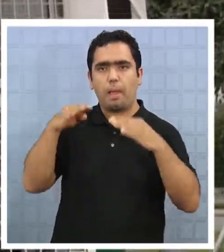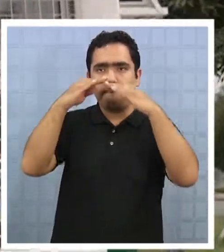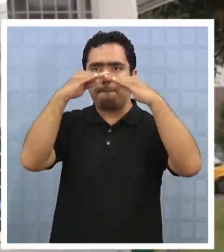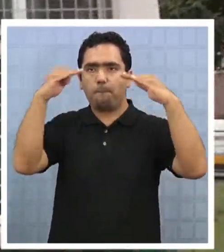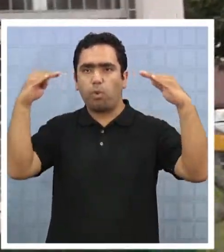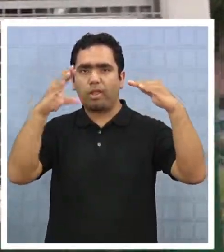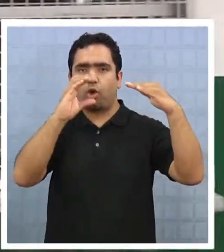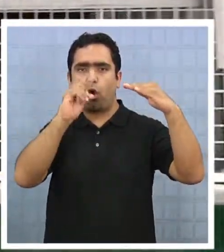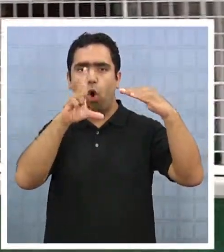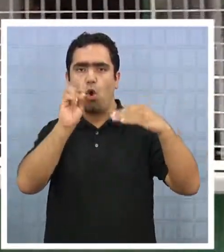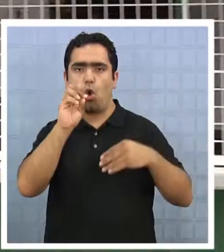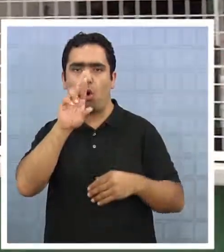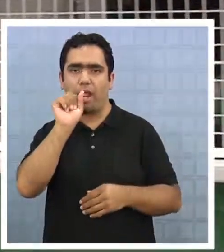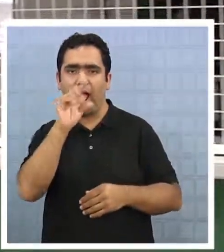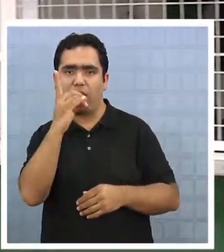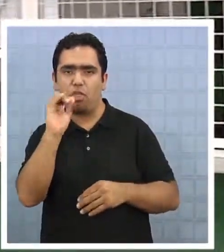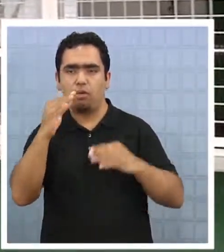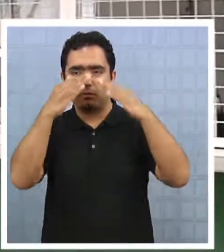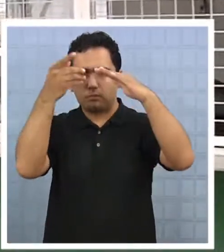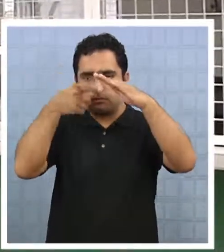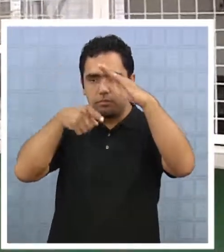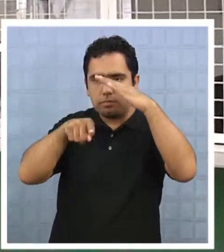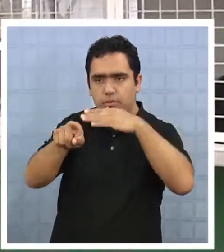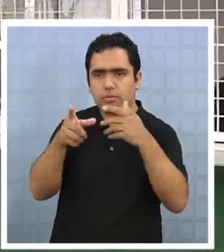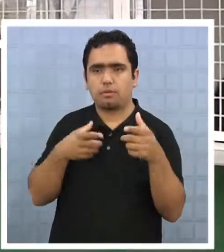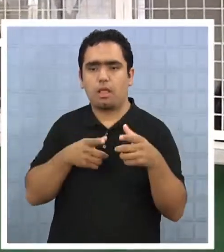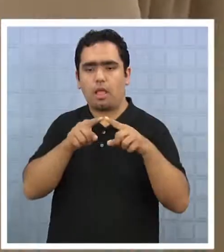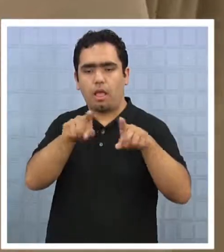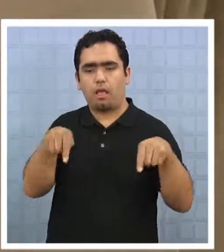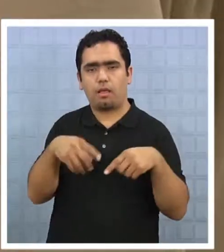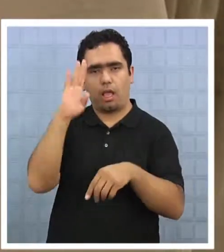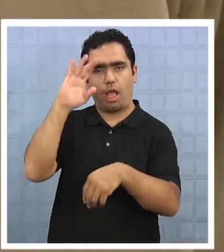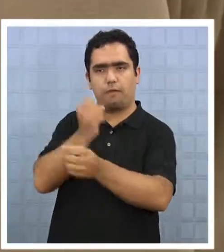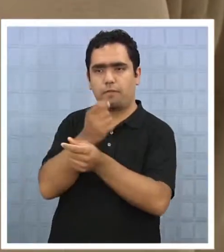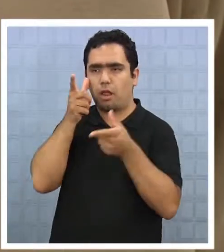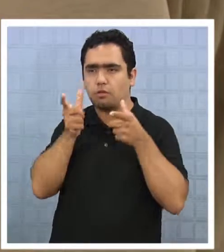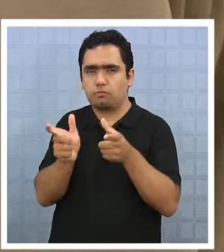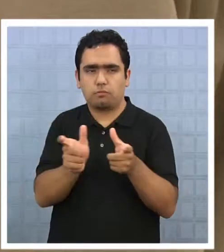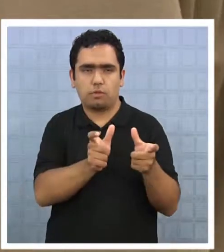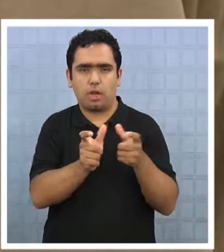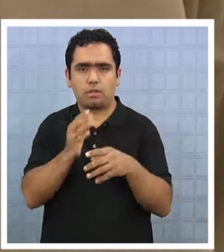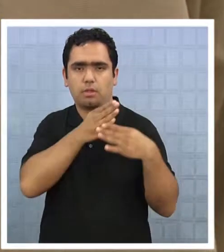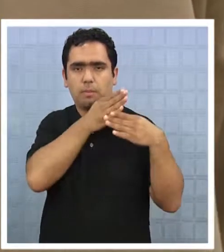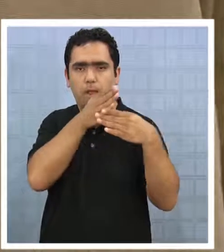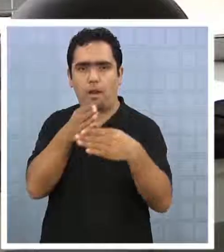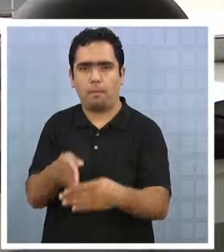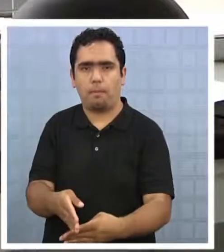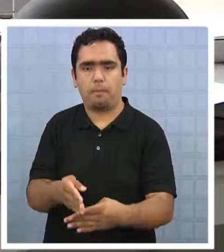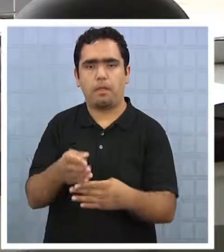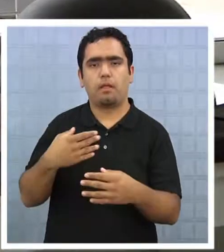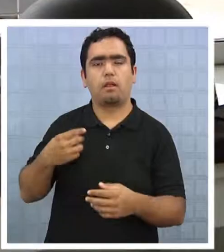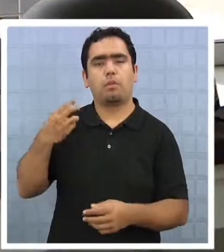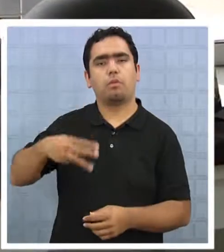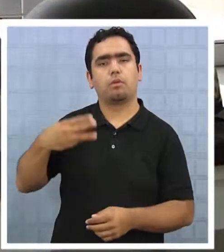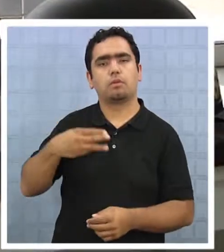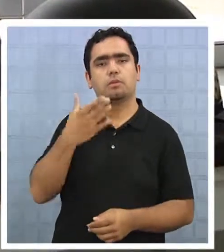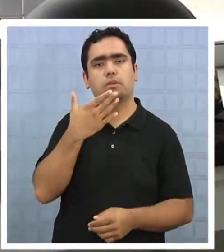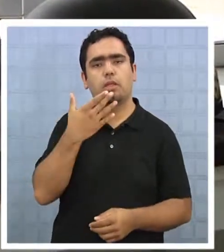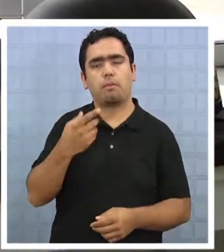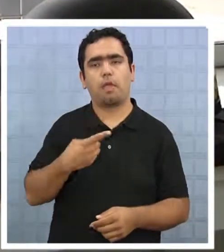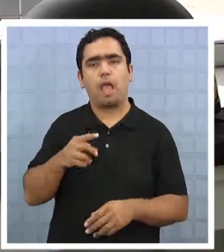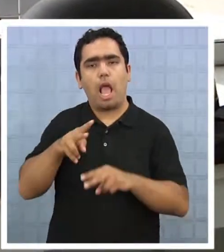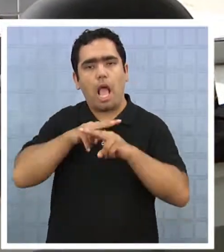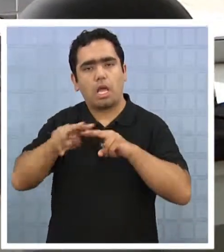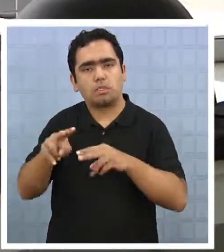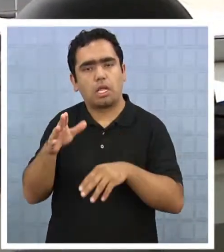la Sofri frente al puente El Colorado. Lo que vienen es la implementación de varios puntos más de vigilancia permanente de parte